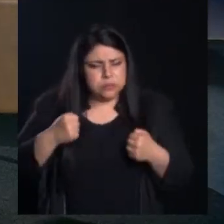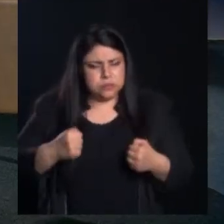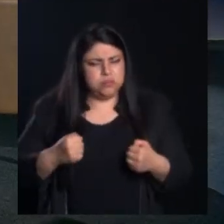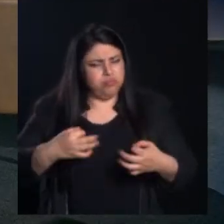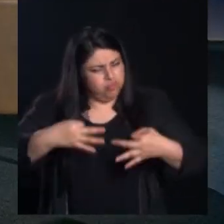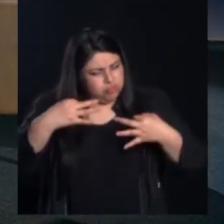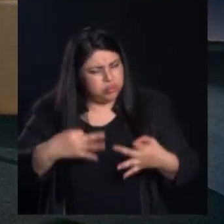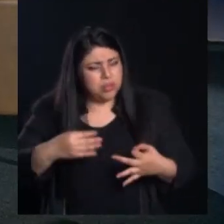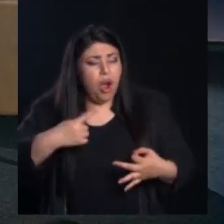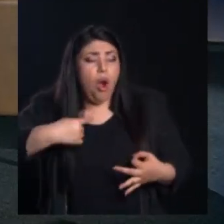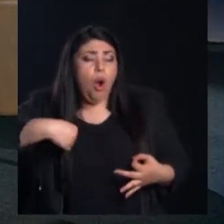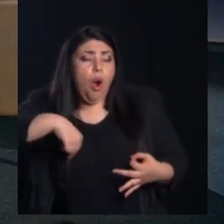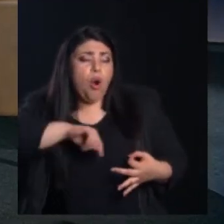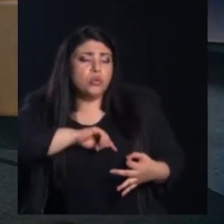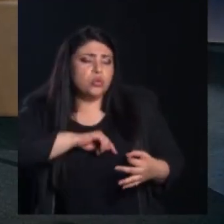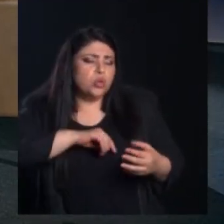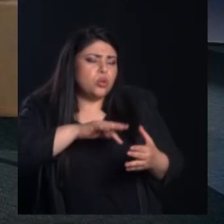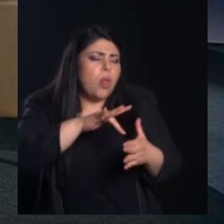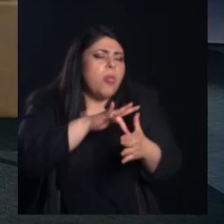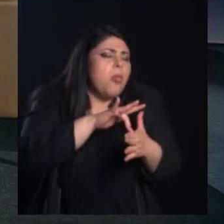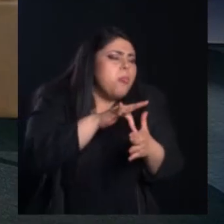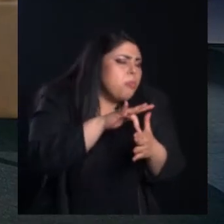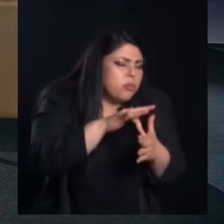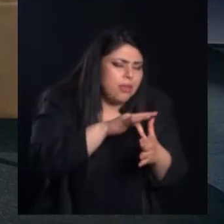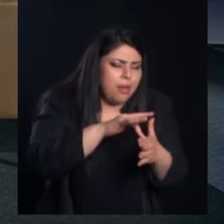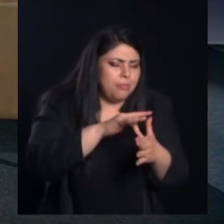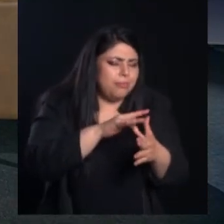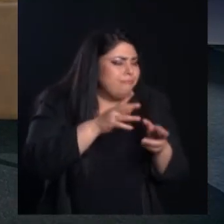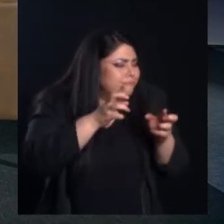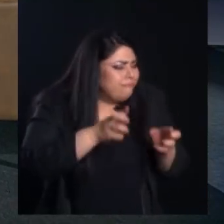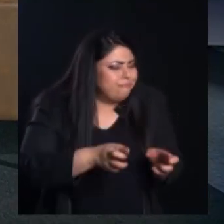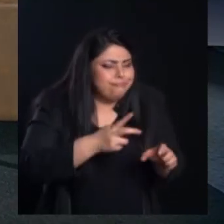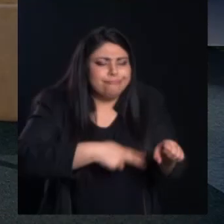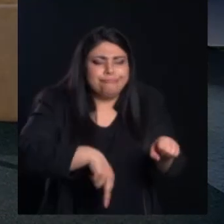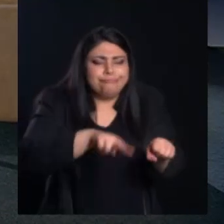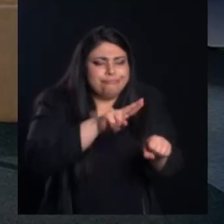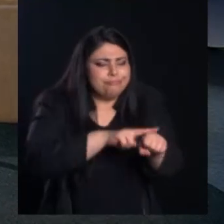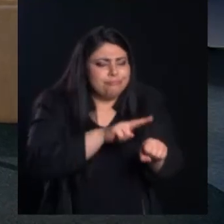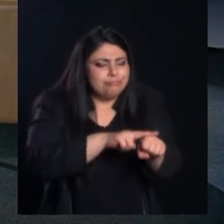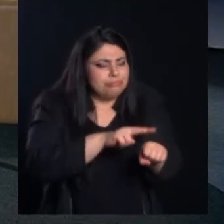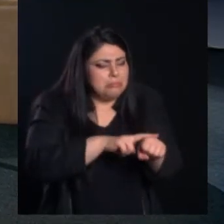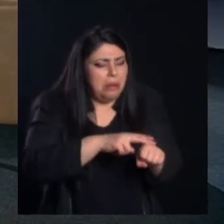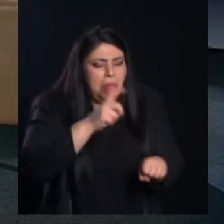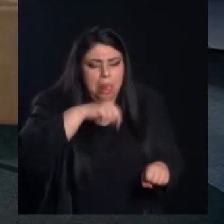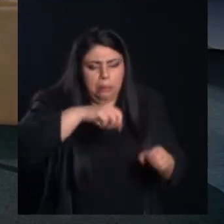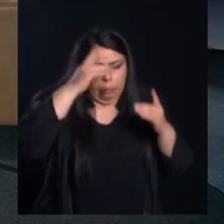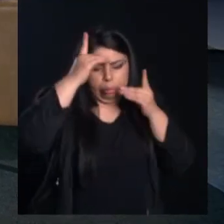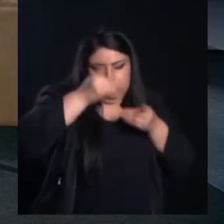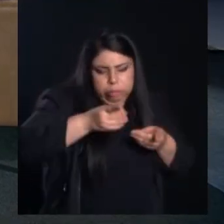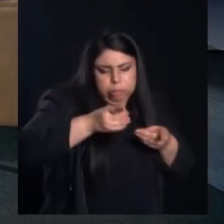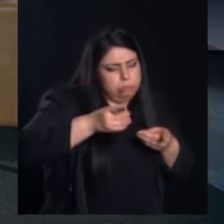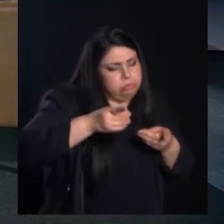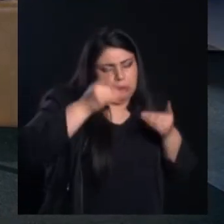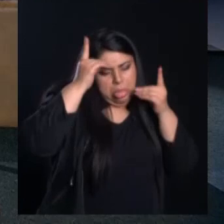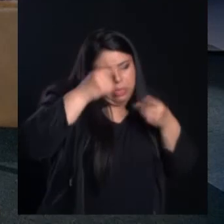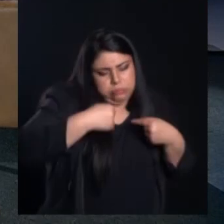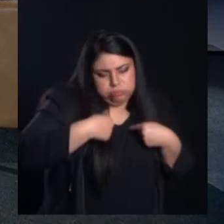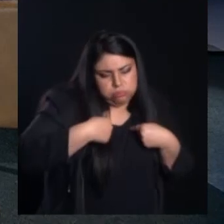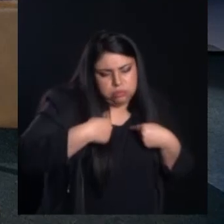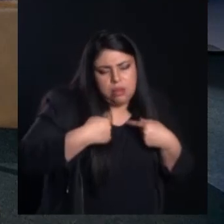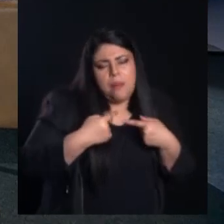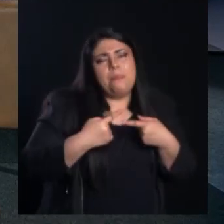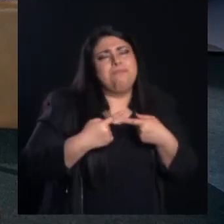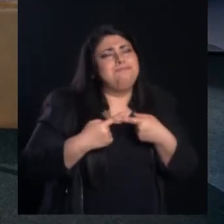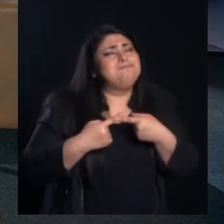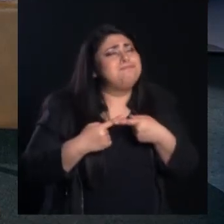somos vasijas de barro somos personas pecadoras somos personas que no nos merecemos que tú nos utilice señor somos